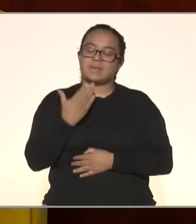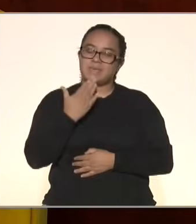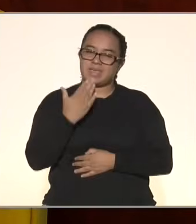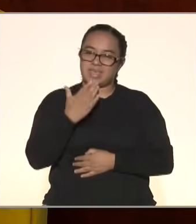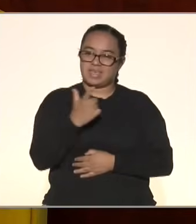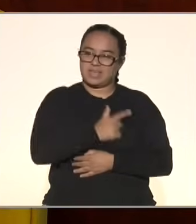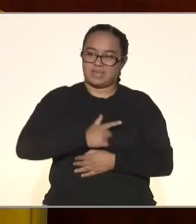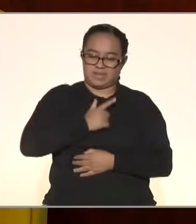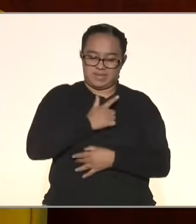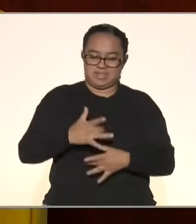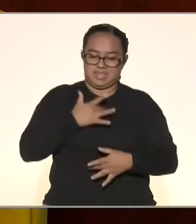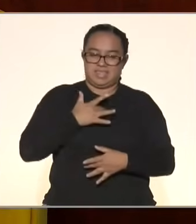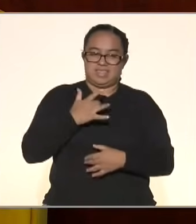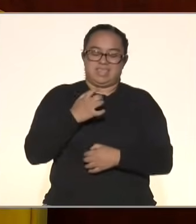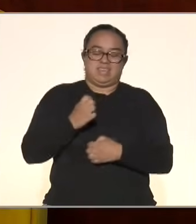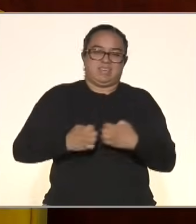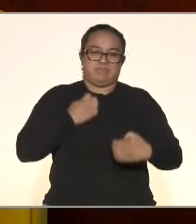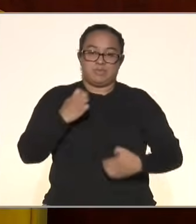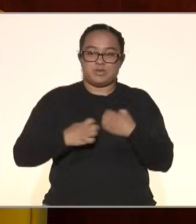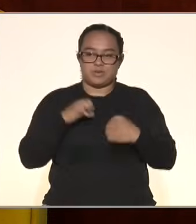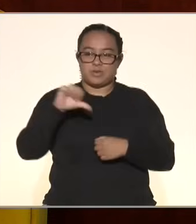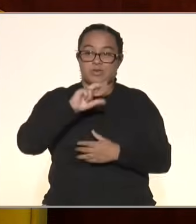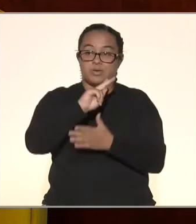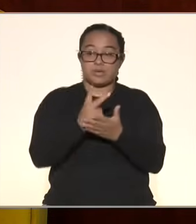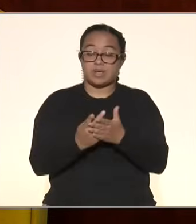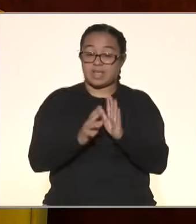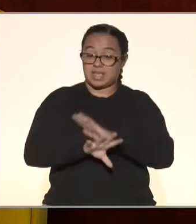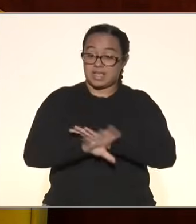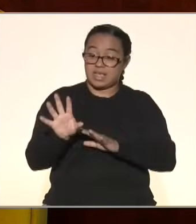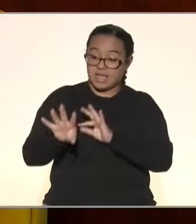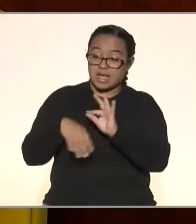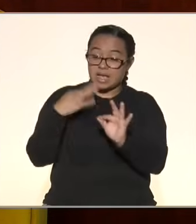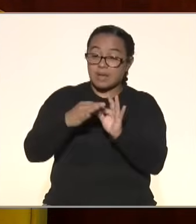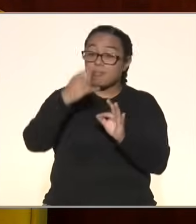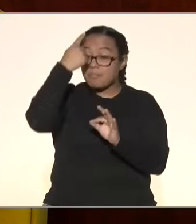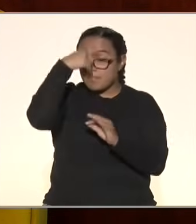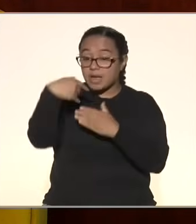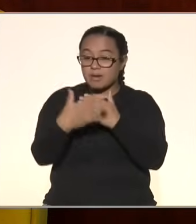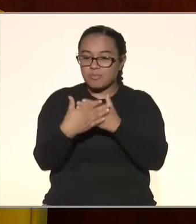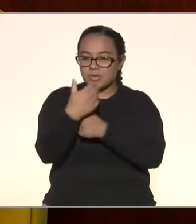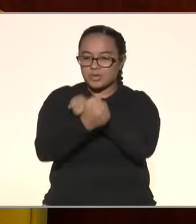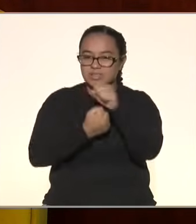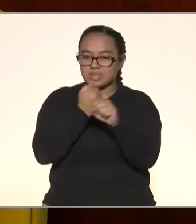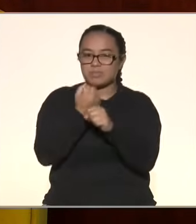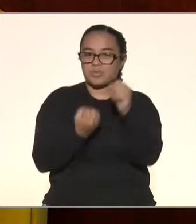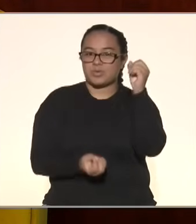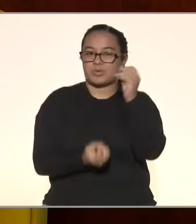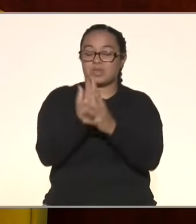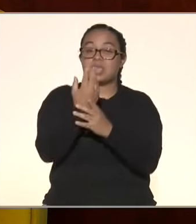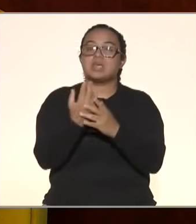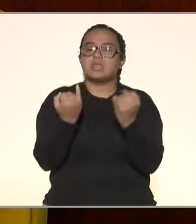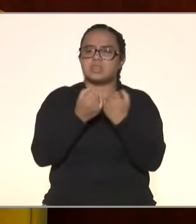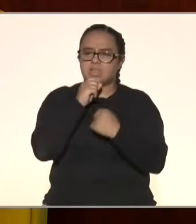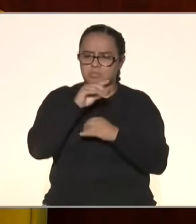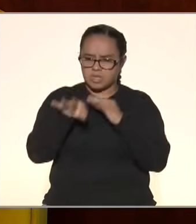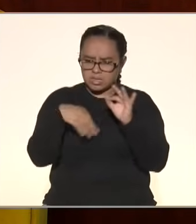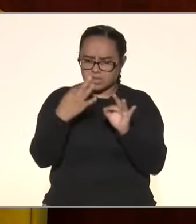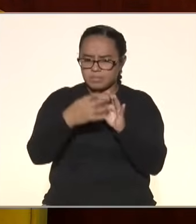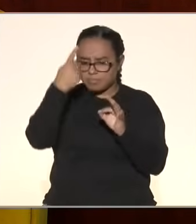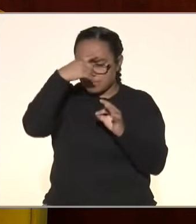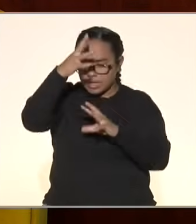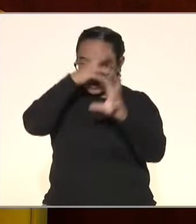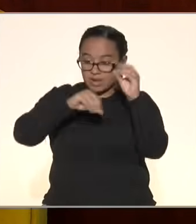Cris, emocionada por este programa, ya preparándome también para Año Nuevo y por supuesto listísima para aprender todo lo que